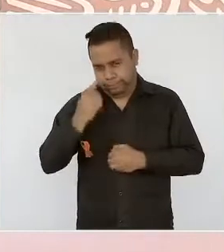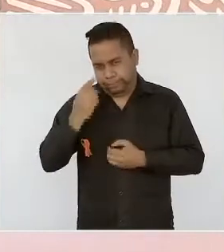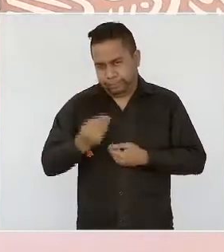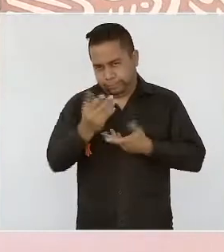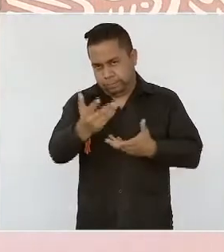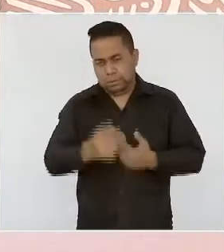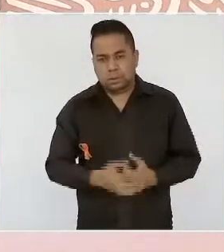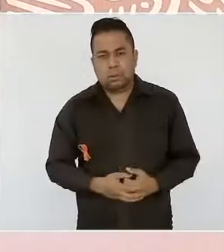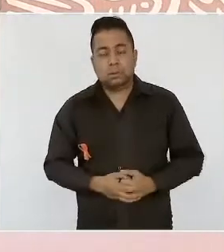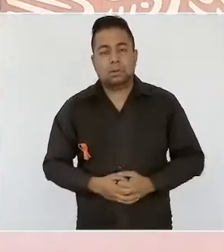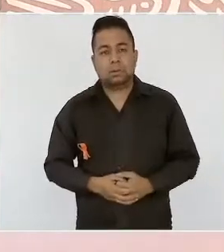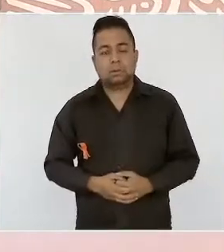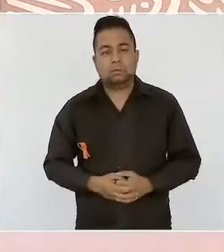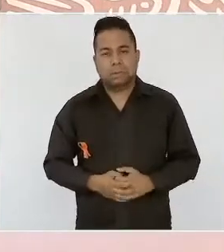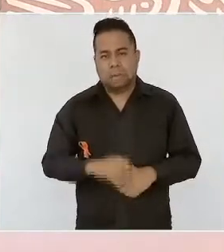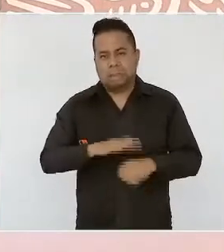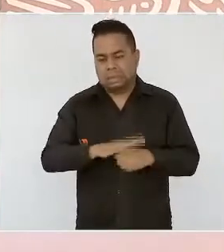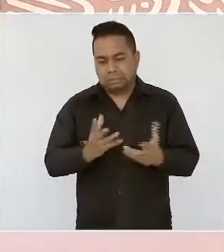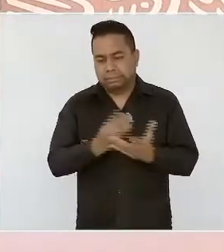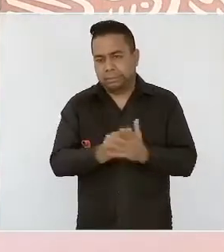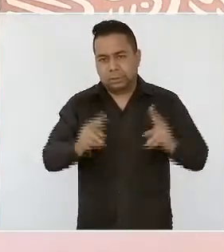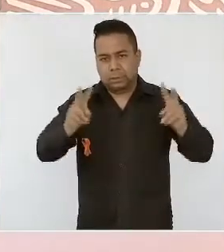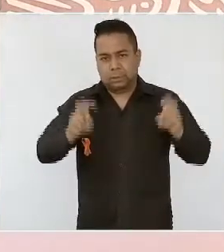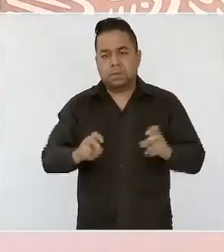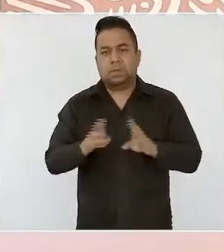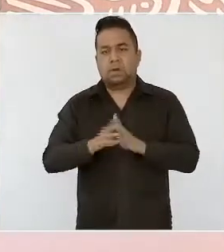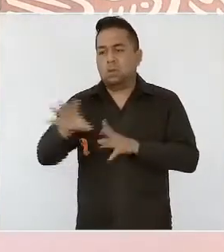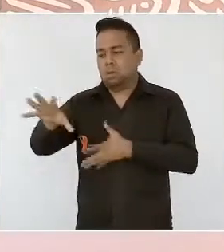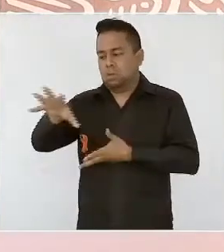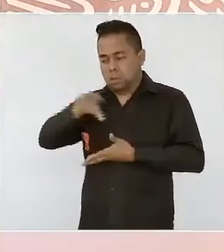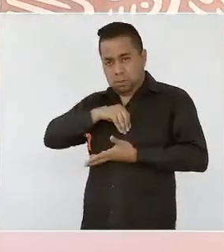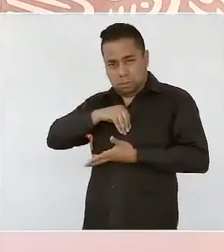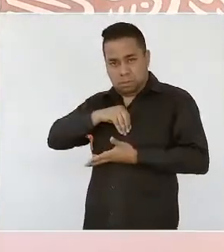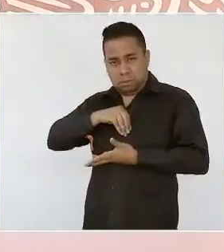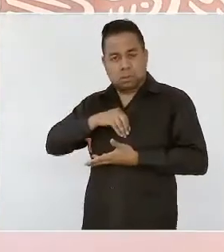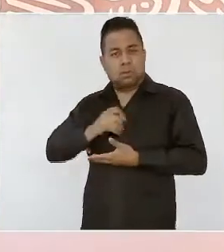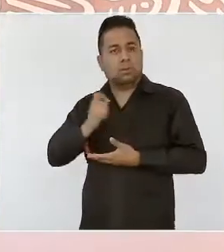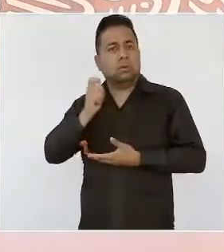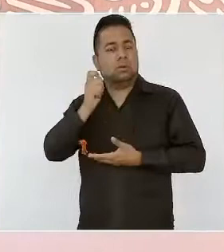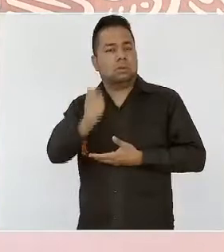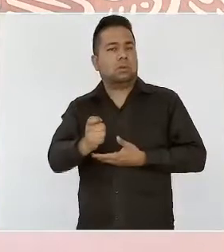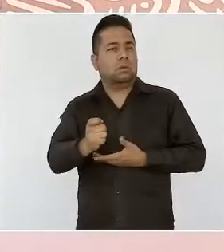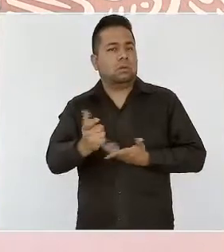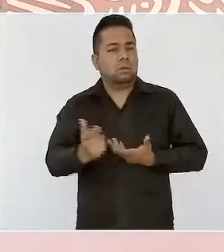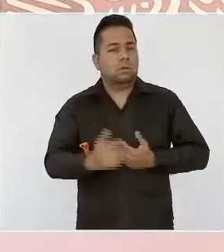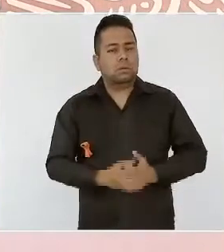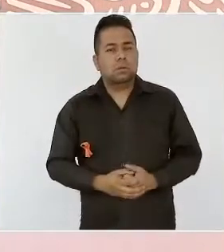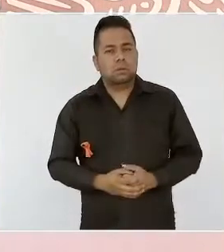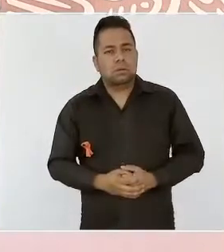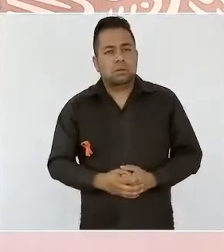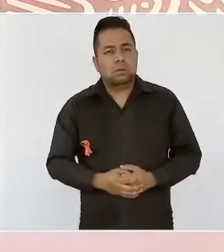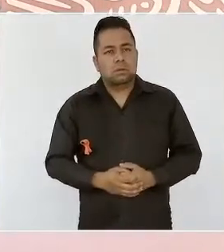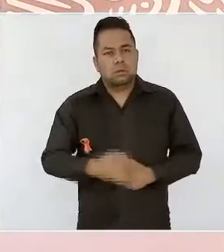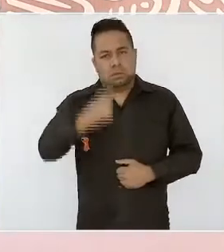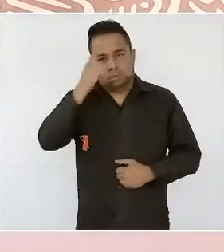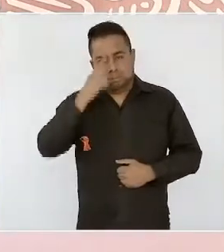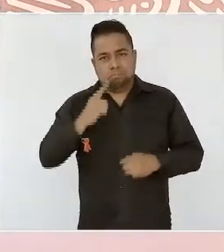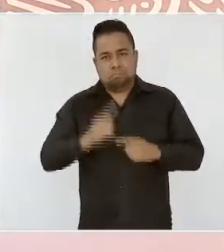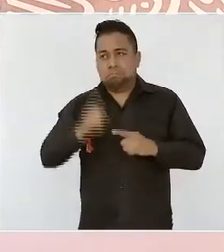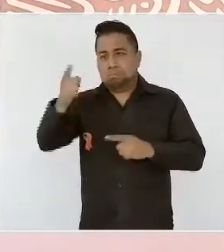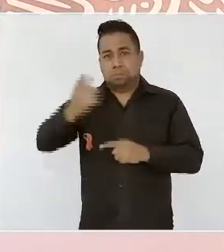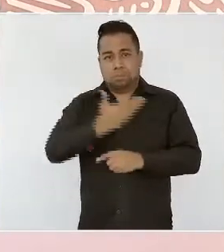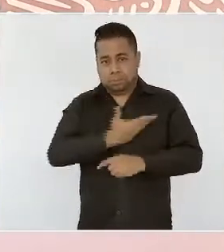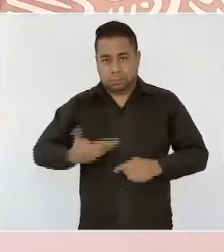dos cosas adicionales al tema de la imitación. Y eso tiene que ver con el propio presidente de